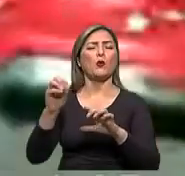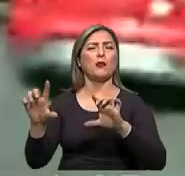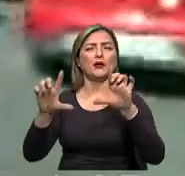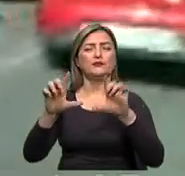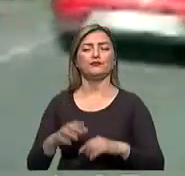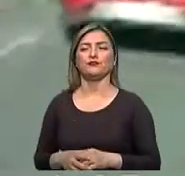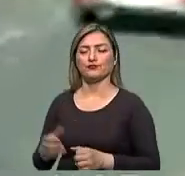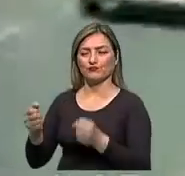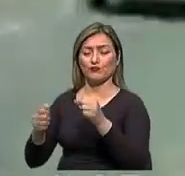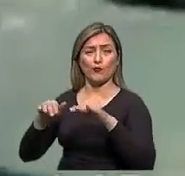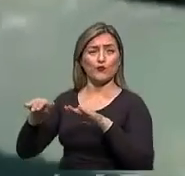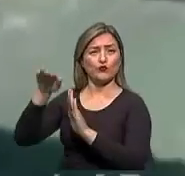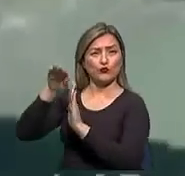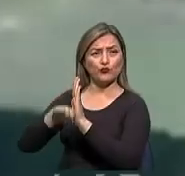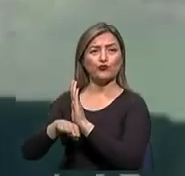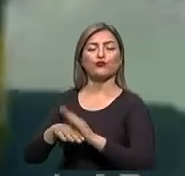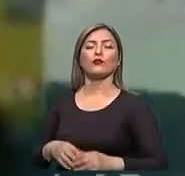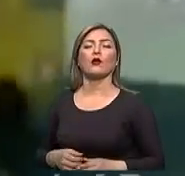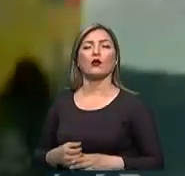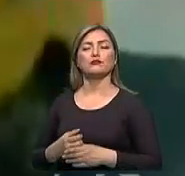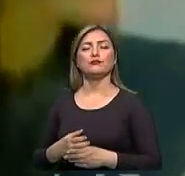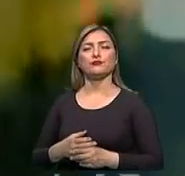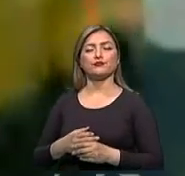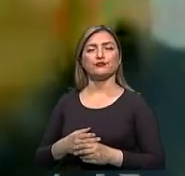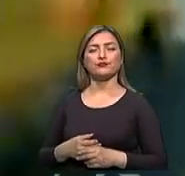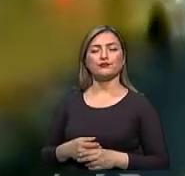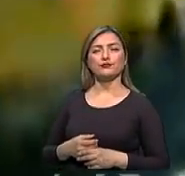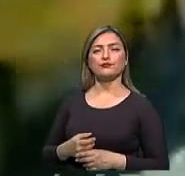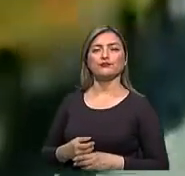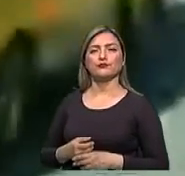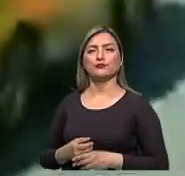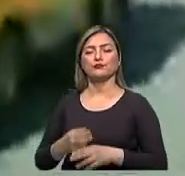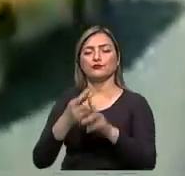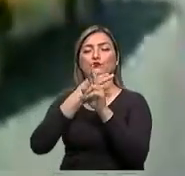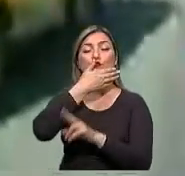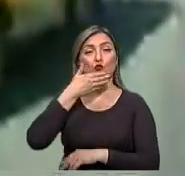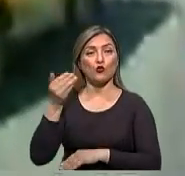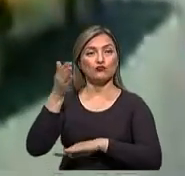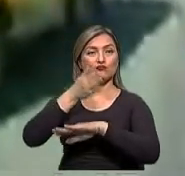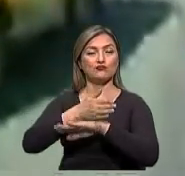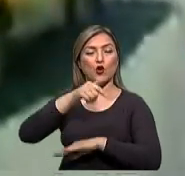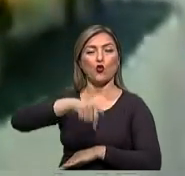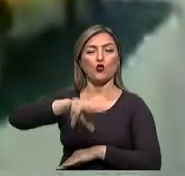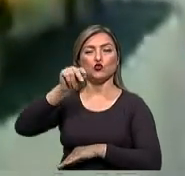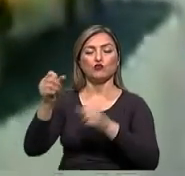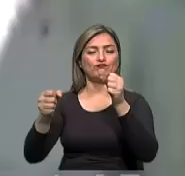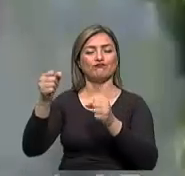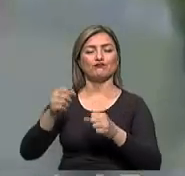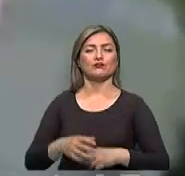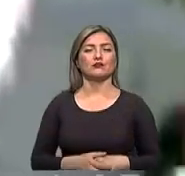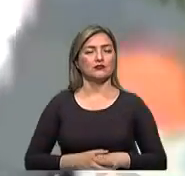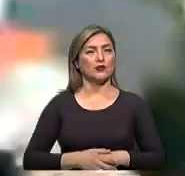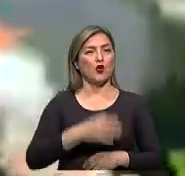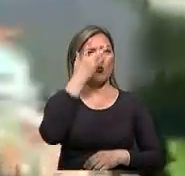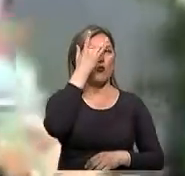Reducir los vehículos que circulan en la ciudad. Esta medida nos da mejor resultado que la hoy no circula. ¿Por qué les da